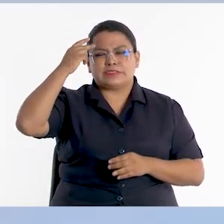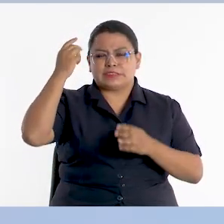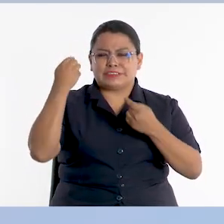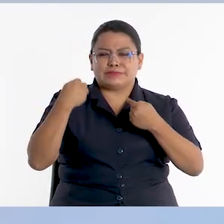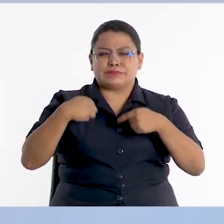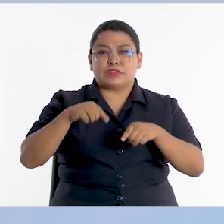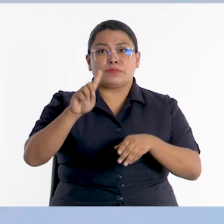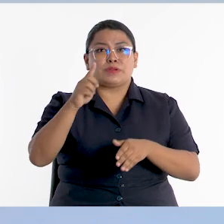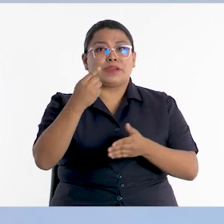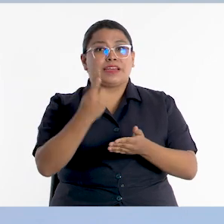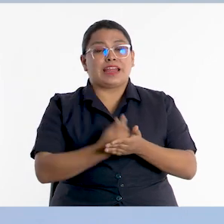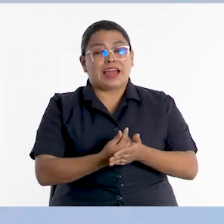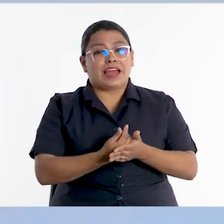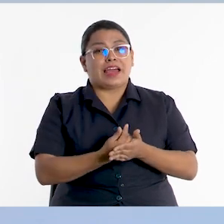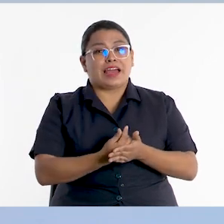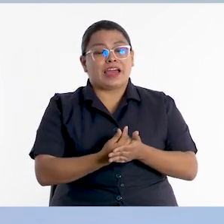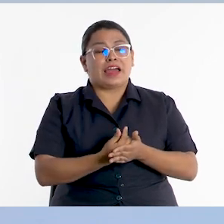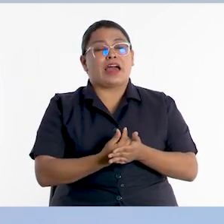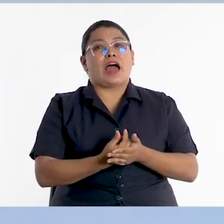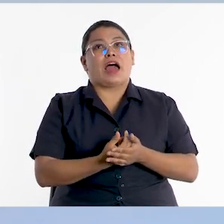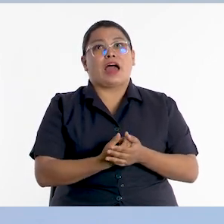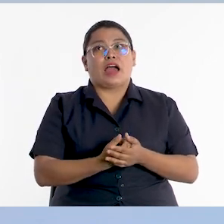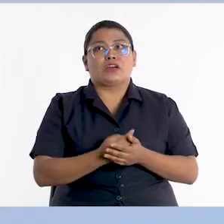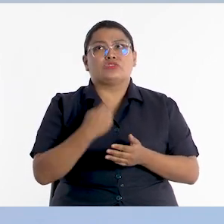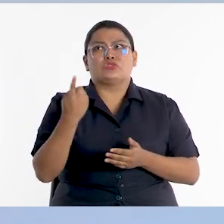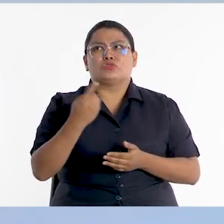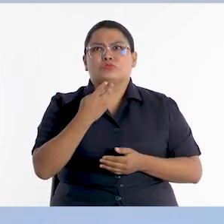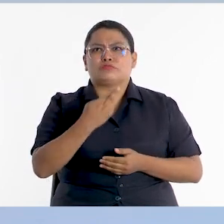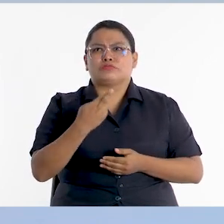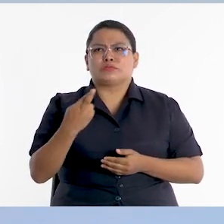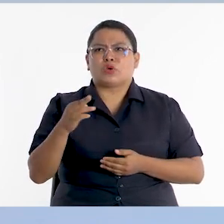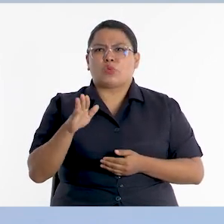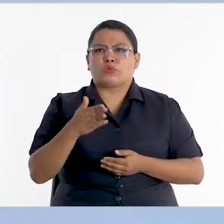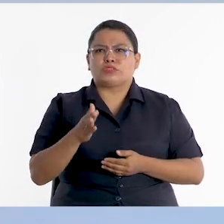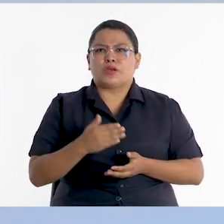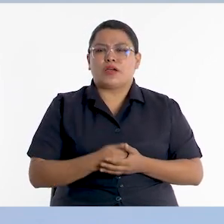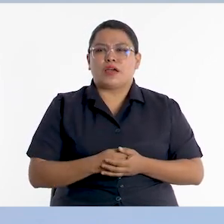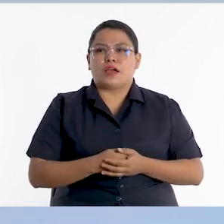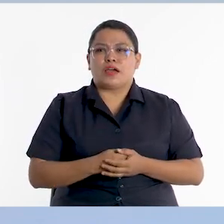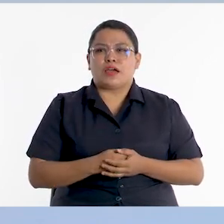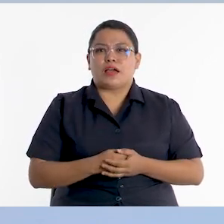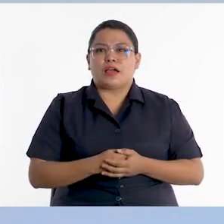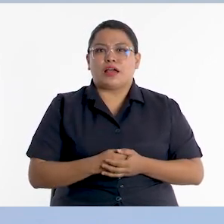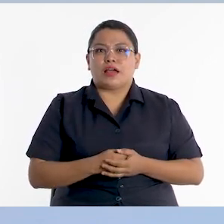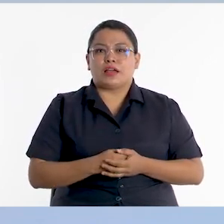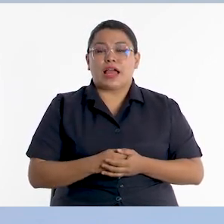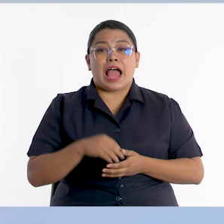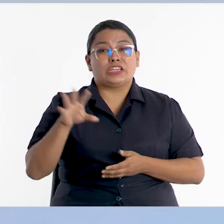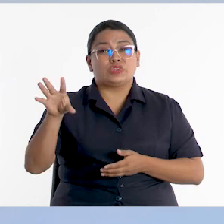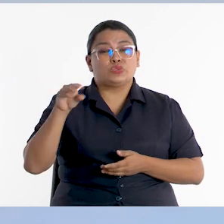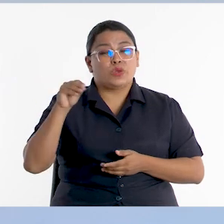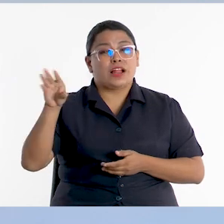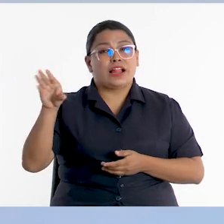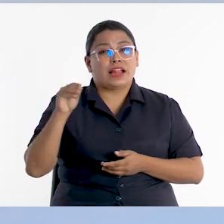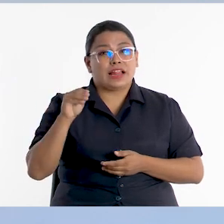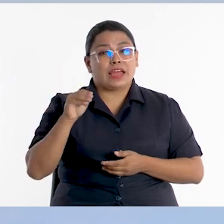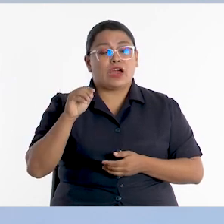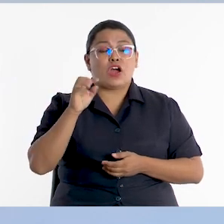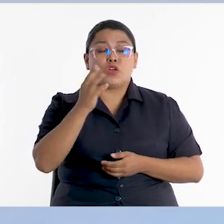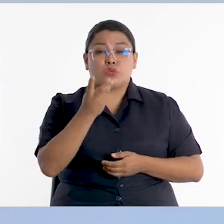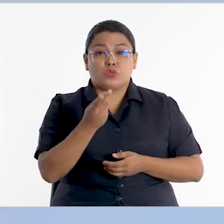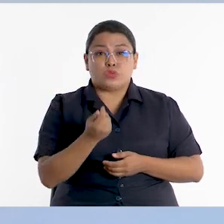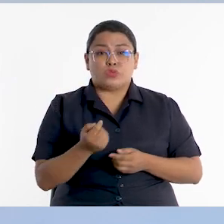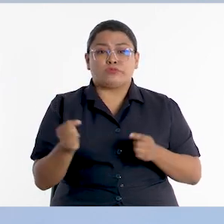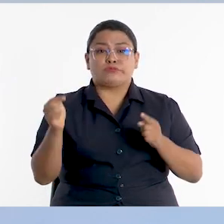en primer grado. Y en primer grado el único recurso que utilizamos son los azulejos para estos números